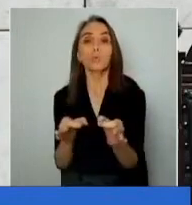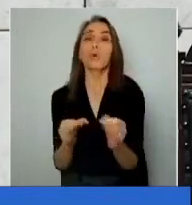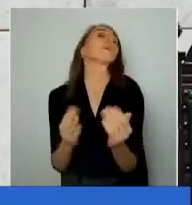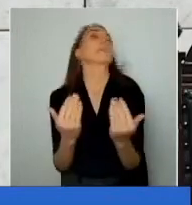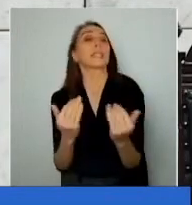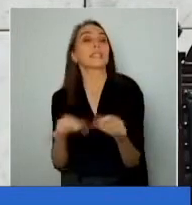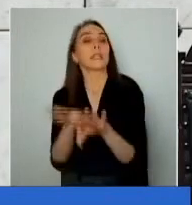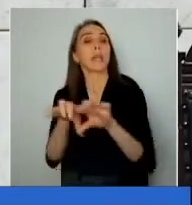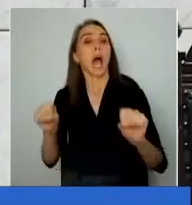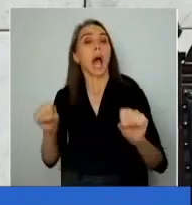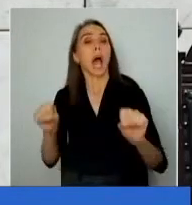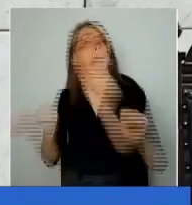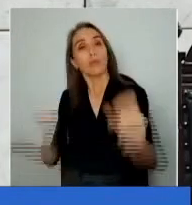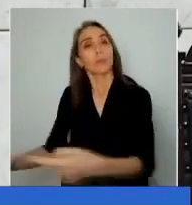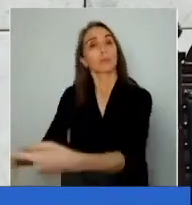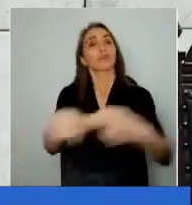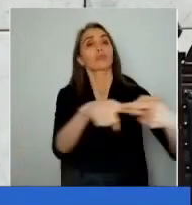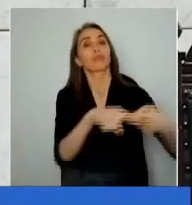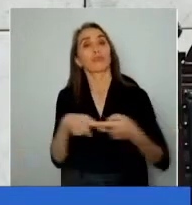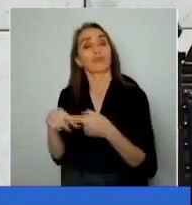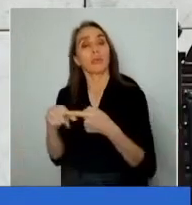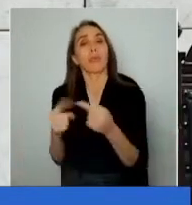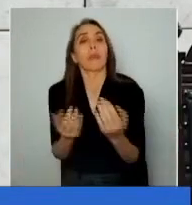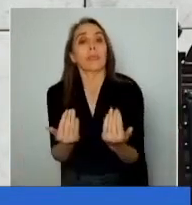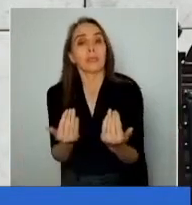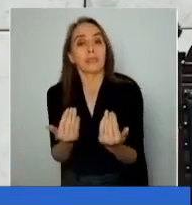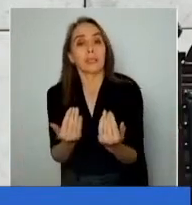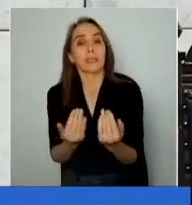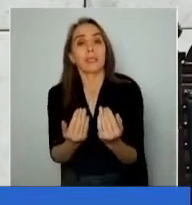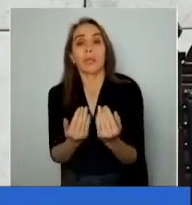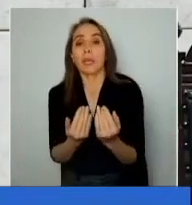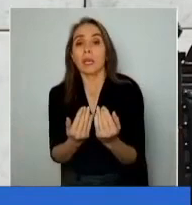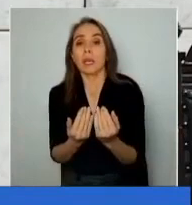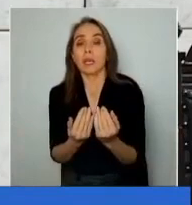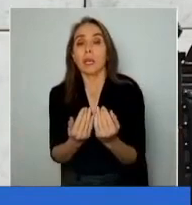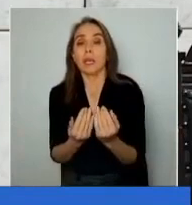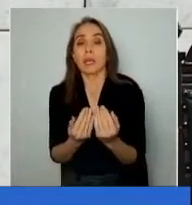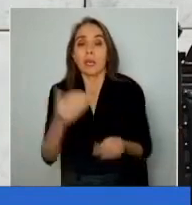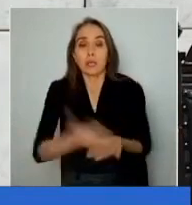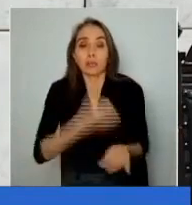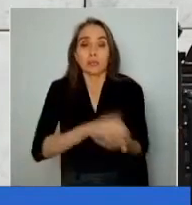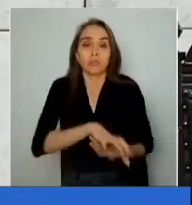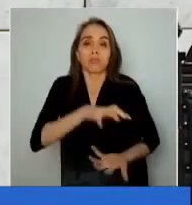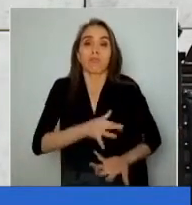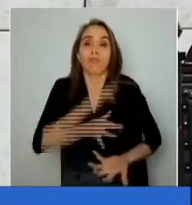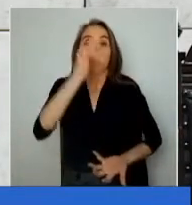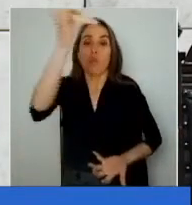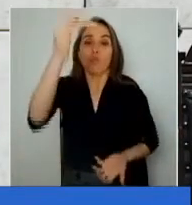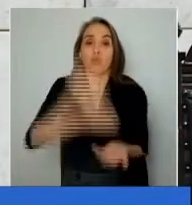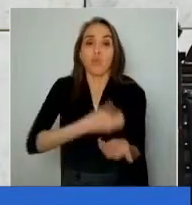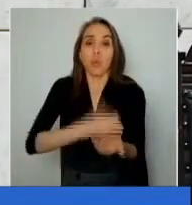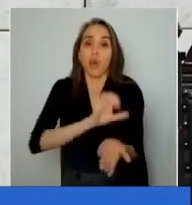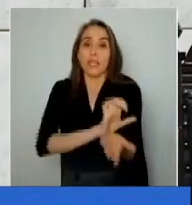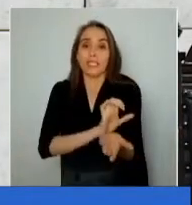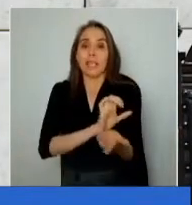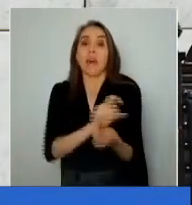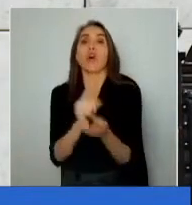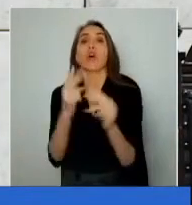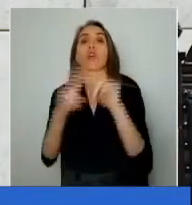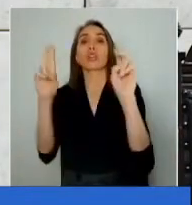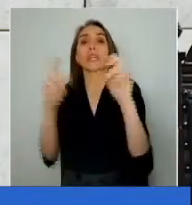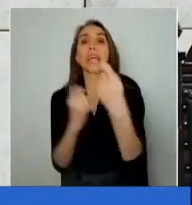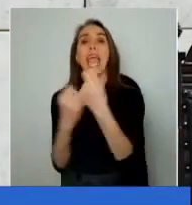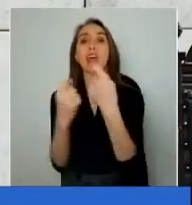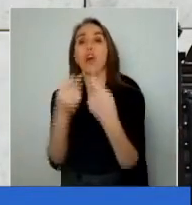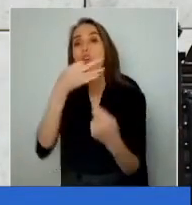social requiere que en la nueva riqueza que se va a generar en torno a esta economía verde y que por supuesto